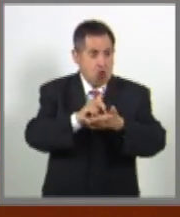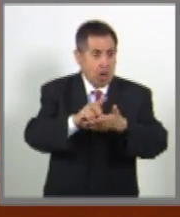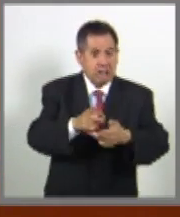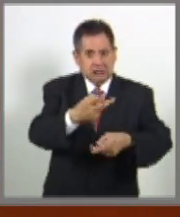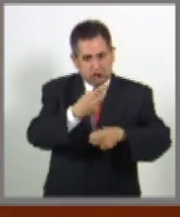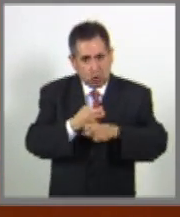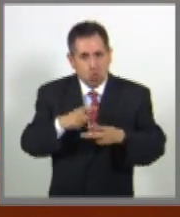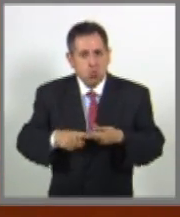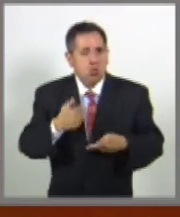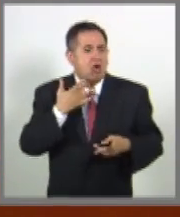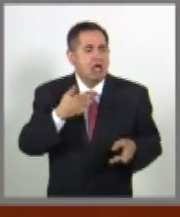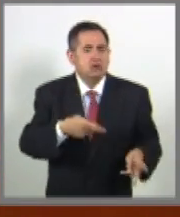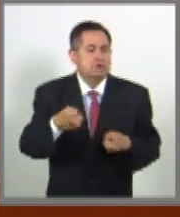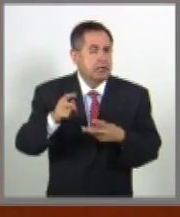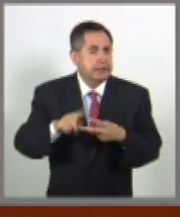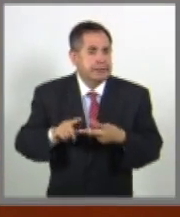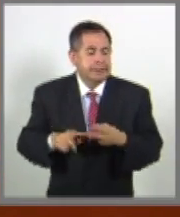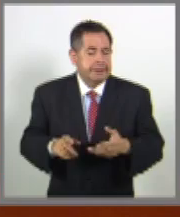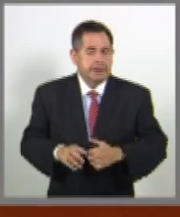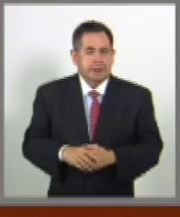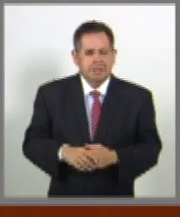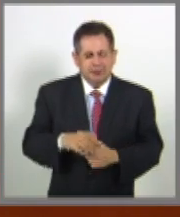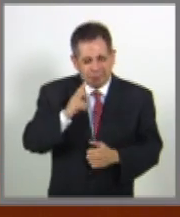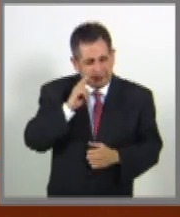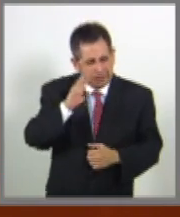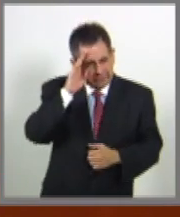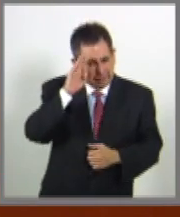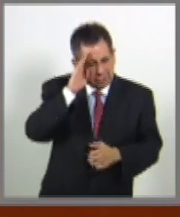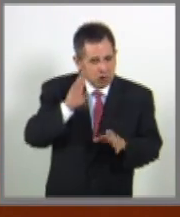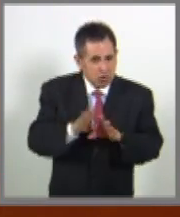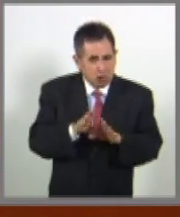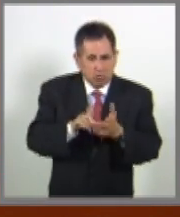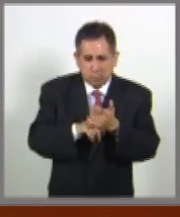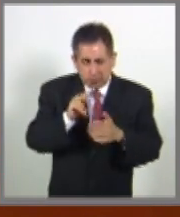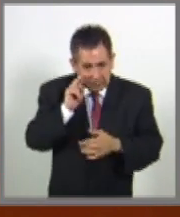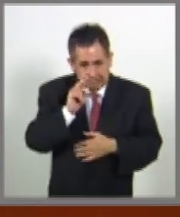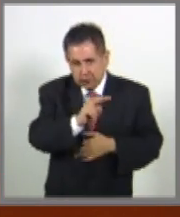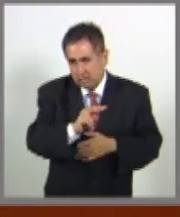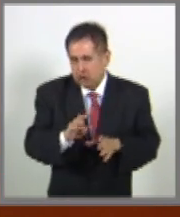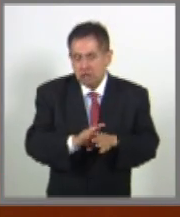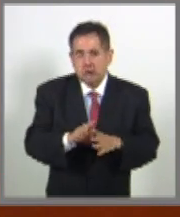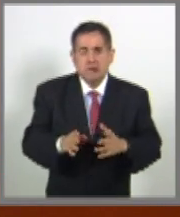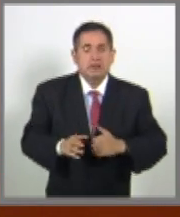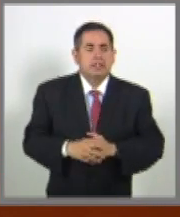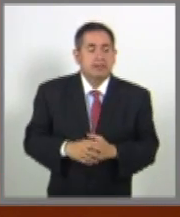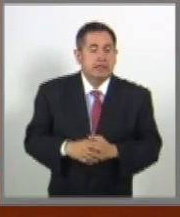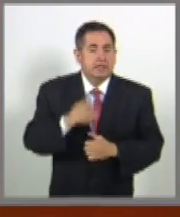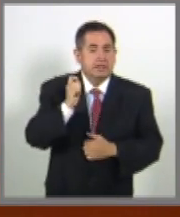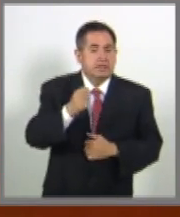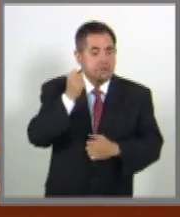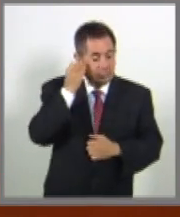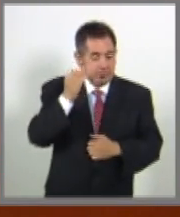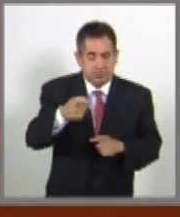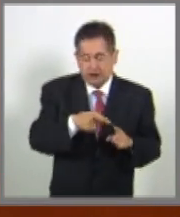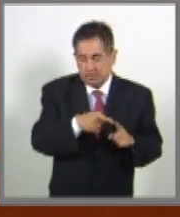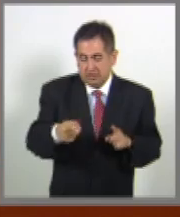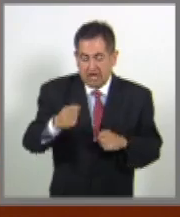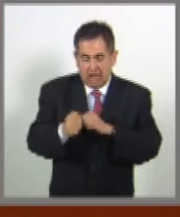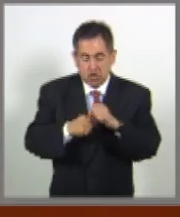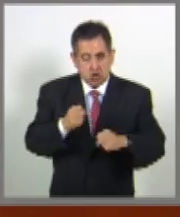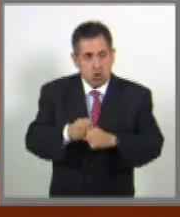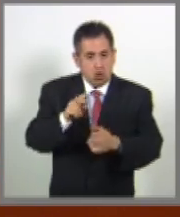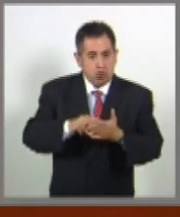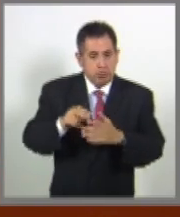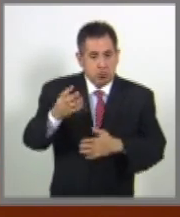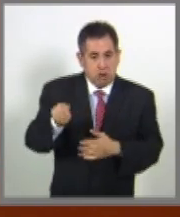estupefacientes. Para dimensionar la magnitud de este asunto, basta señalar, durante el periodo comprendido del